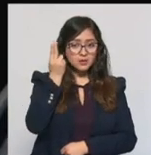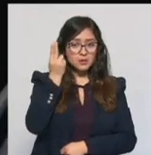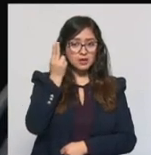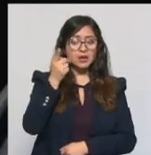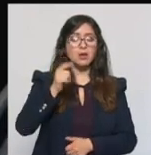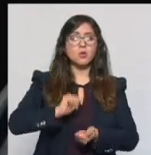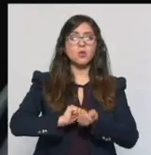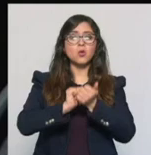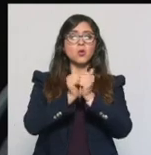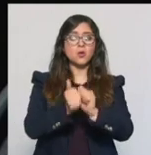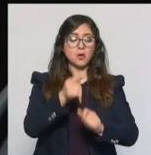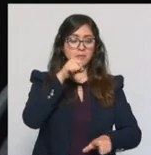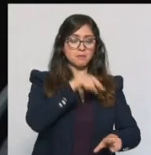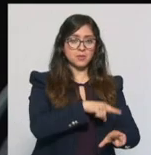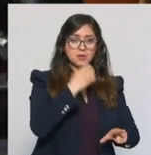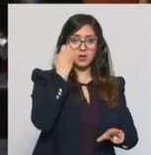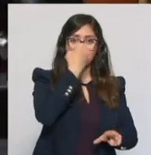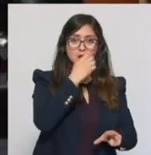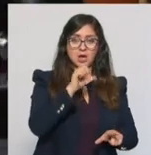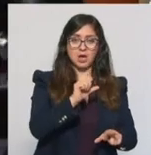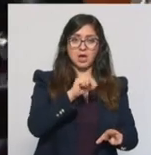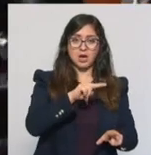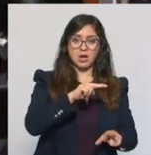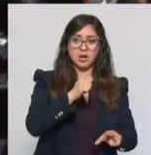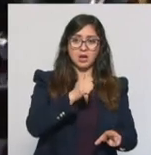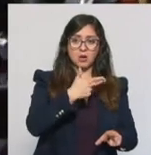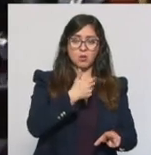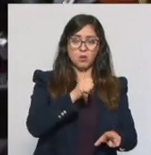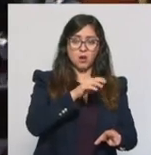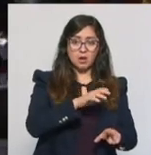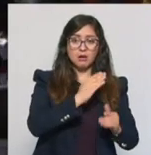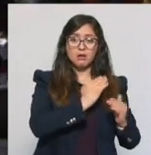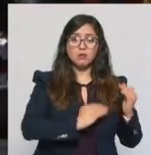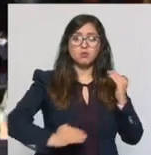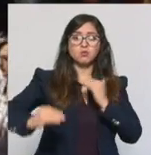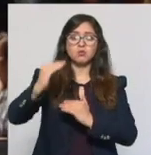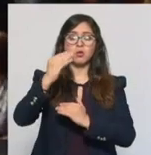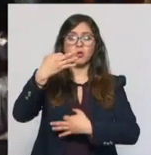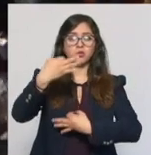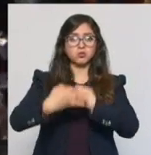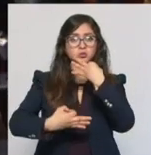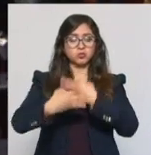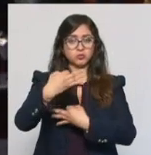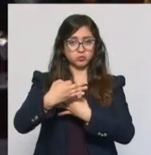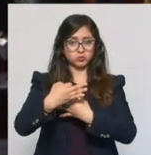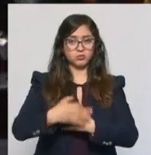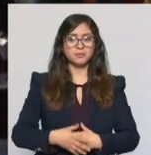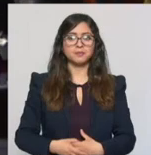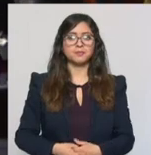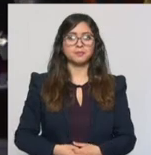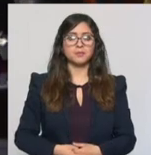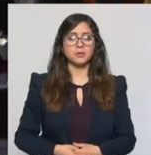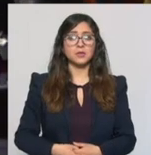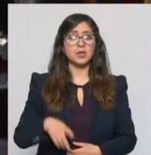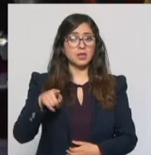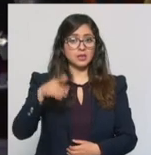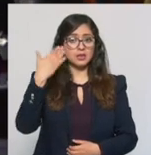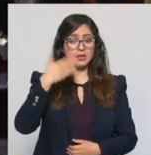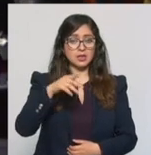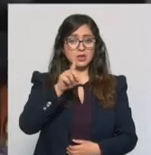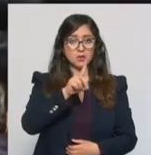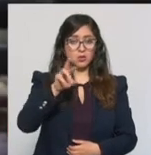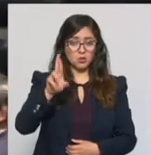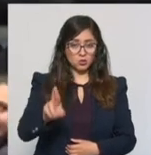persona egresada de nuestra Facultad de Derecho haya llegado a la Suprema Corte. Y como usted bien señala, tiene un doctorado, creo